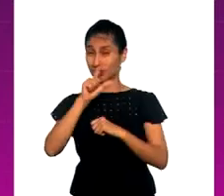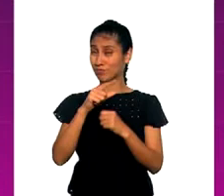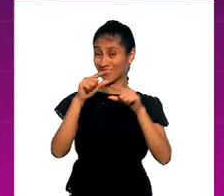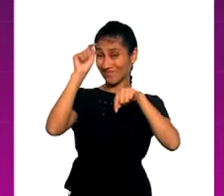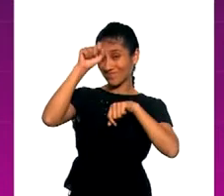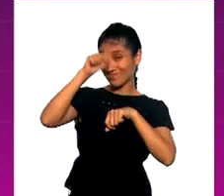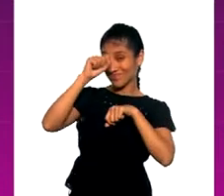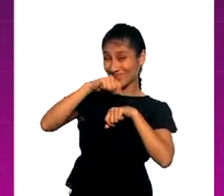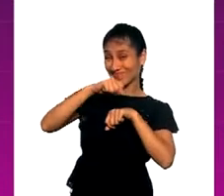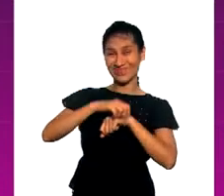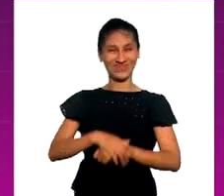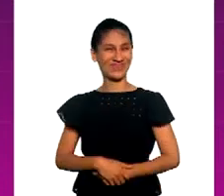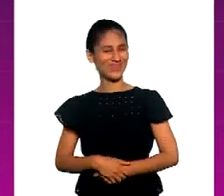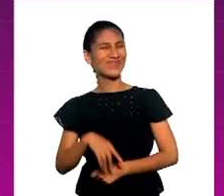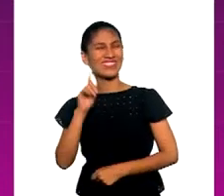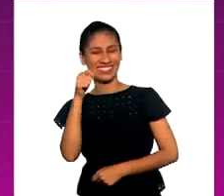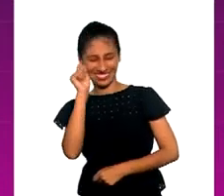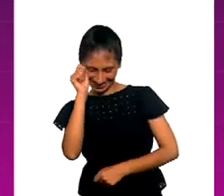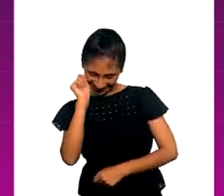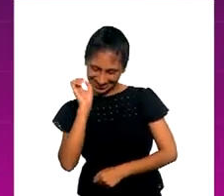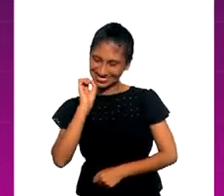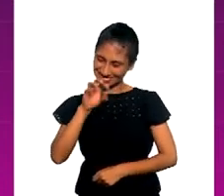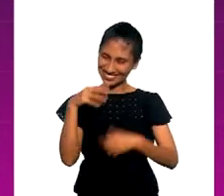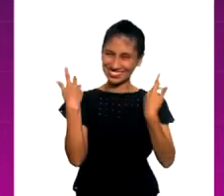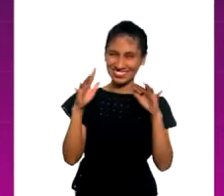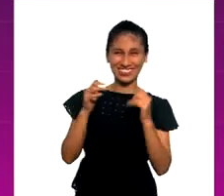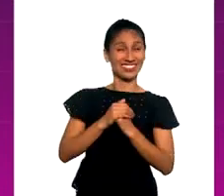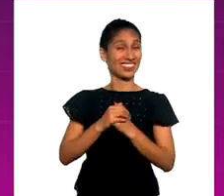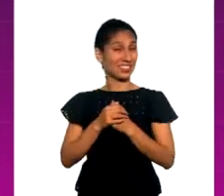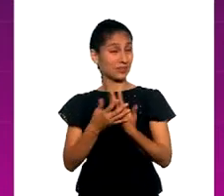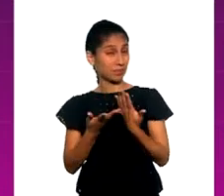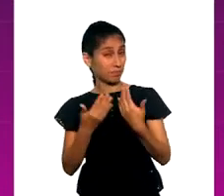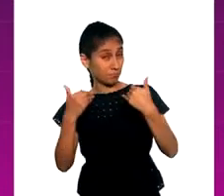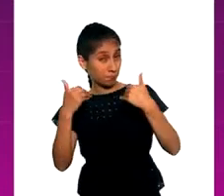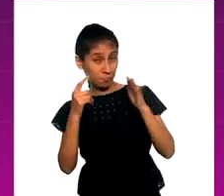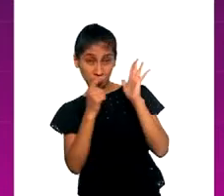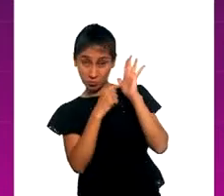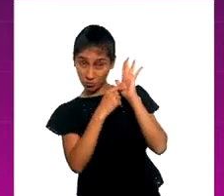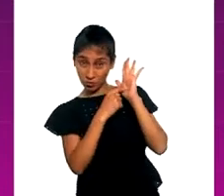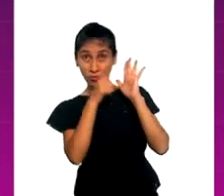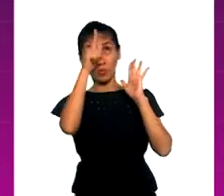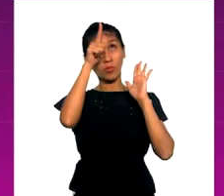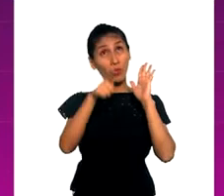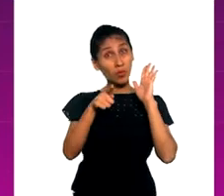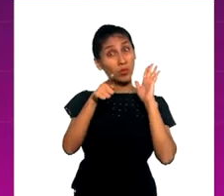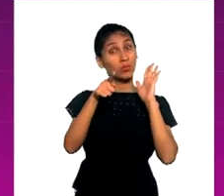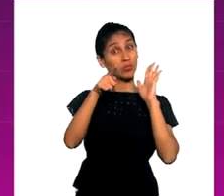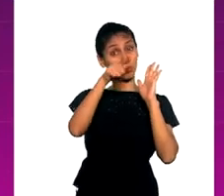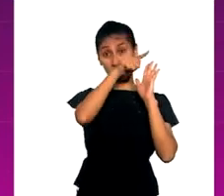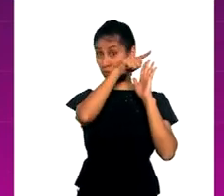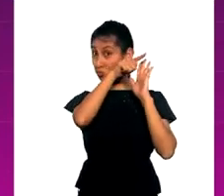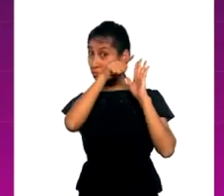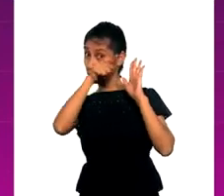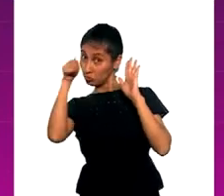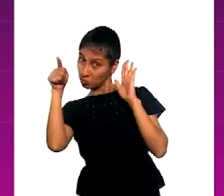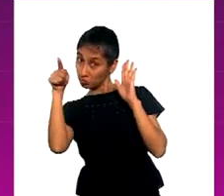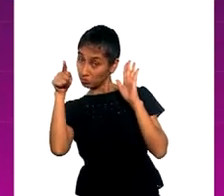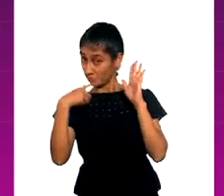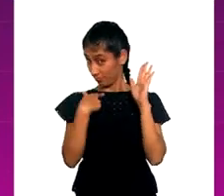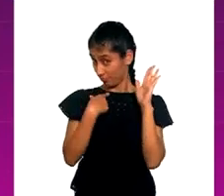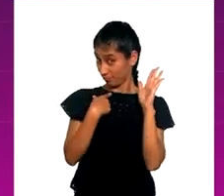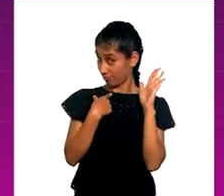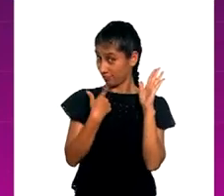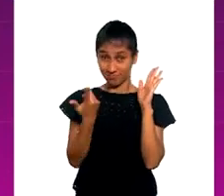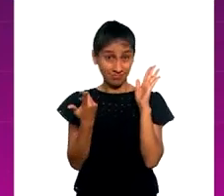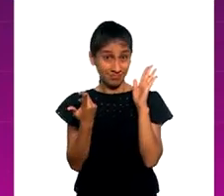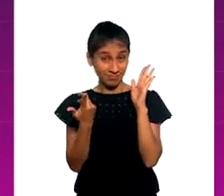y eso quería decir tiene que ser así un horizontal y la otra